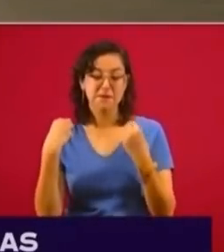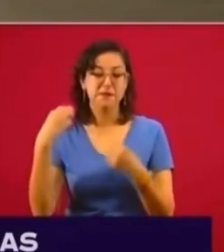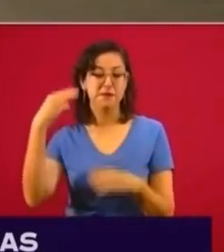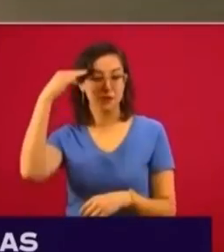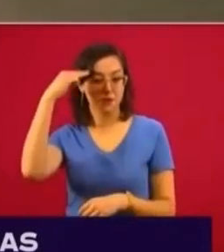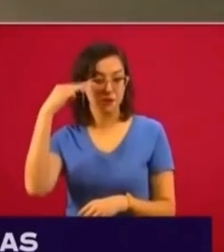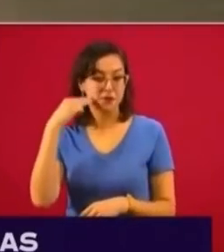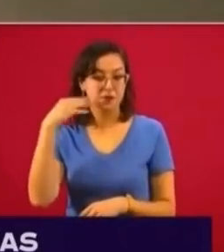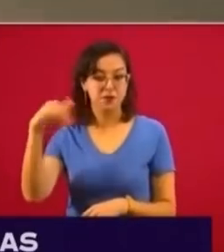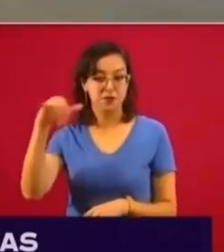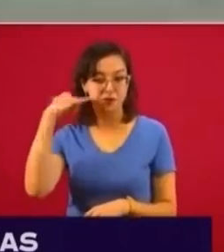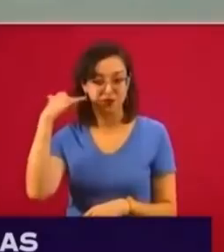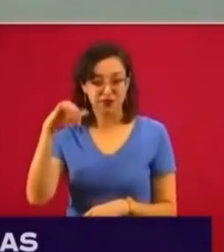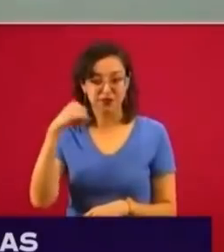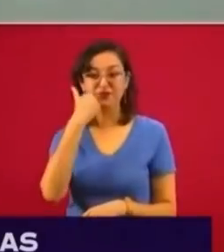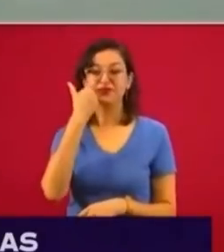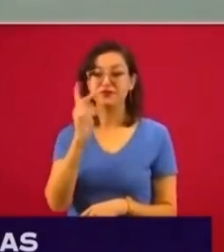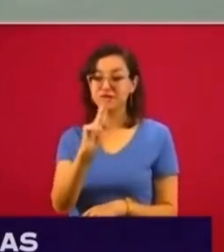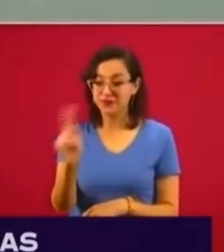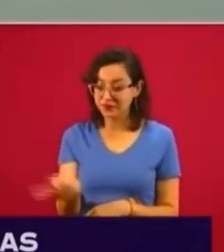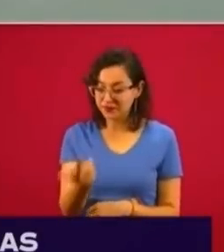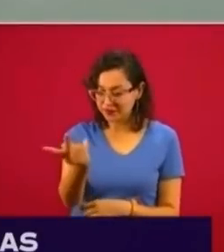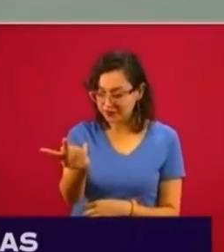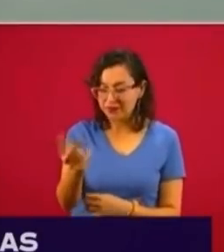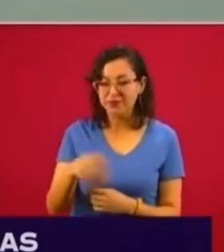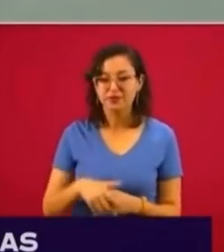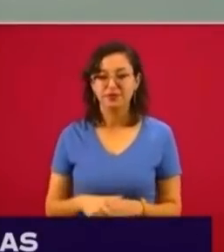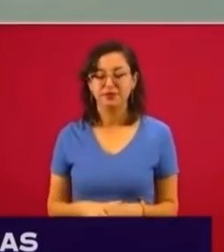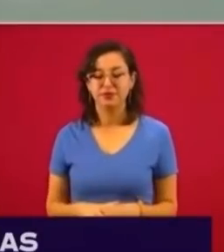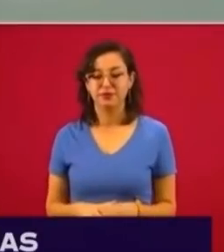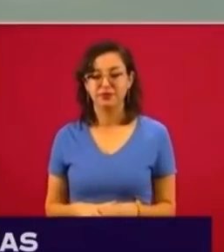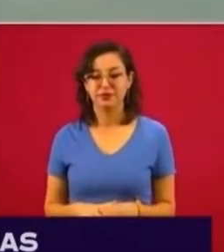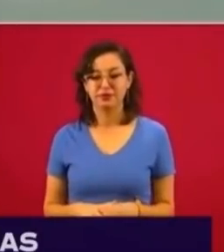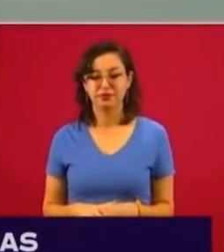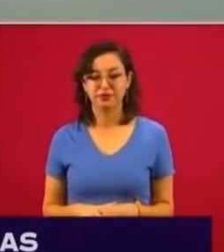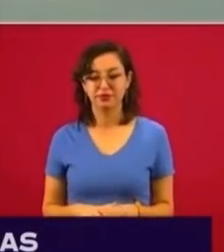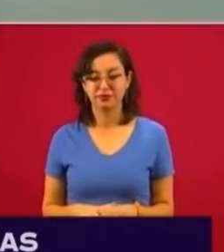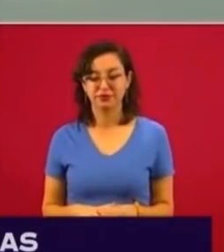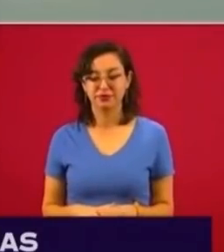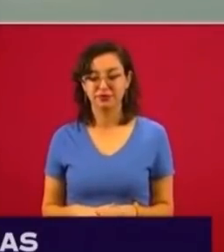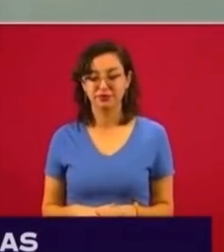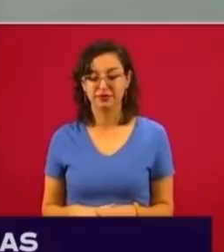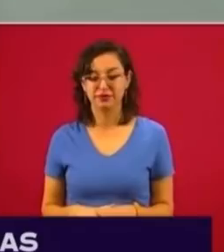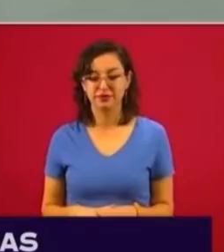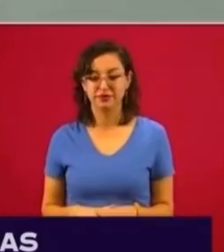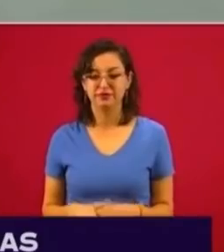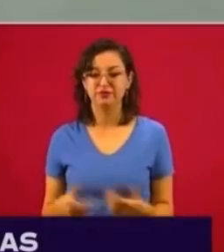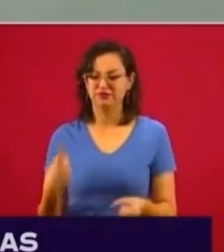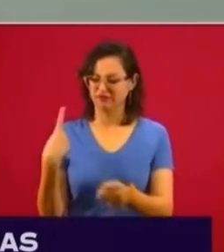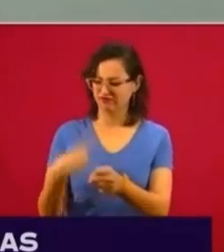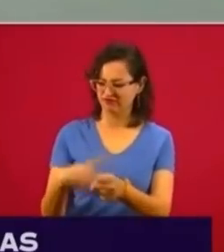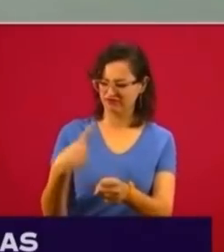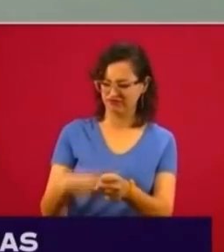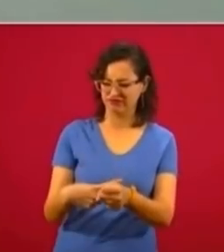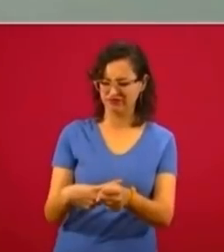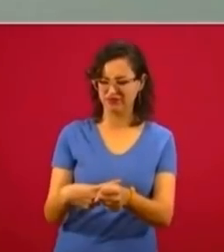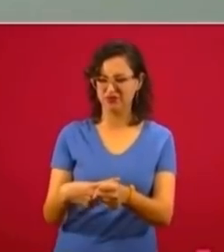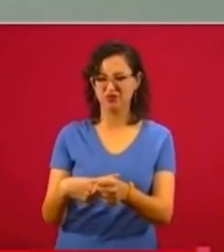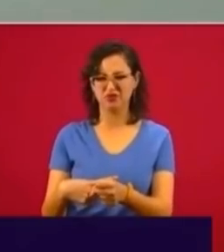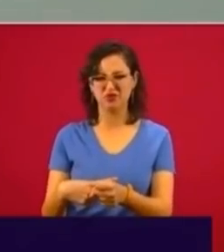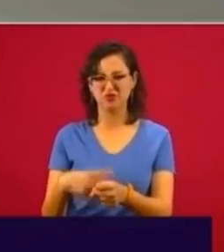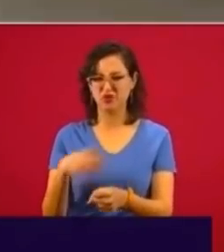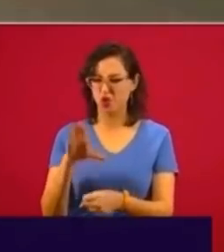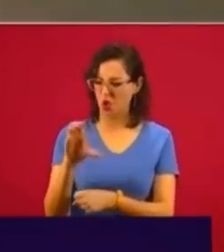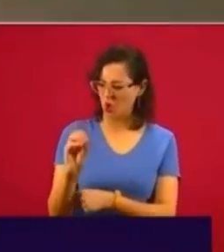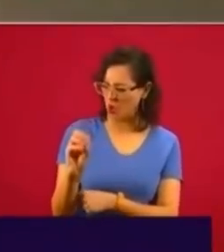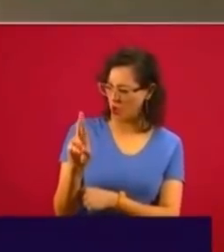es difícil que no levantar suspicacias, ¿verdad?, cuando de repente todo cambia después de las elecciones.